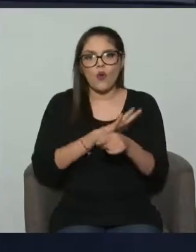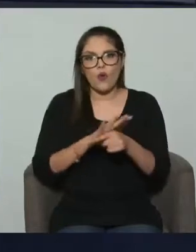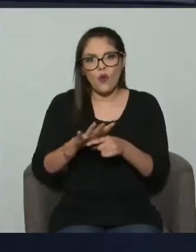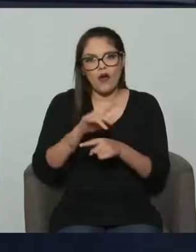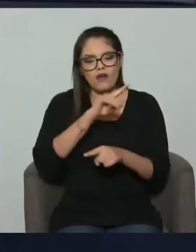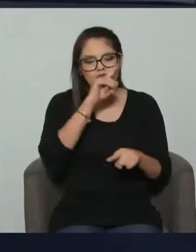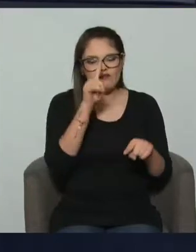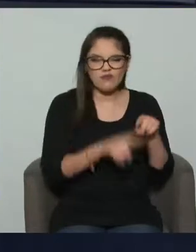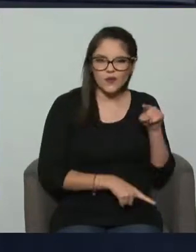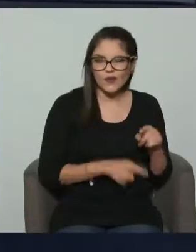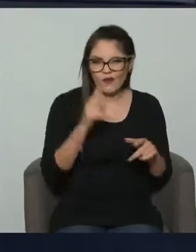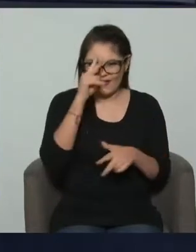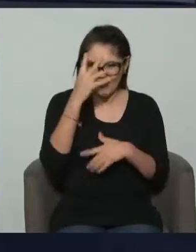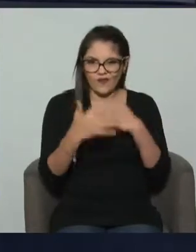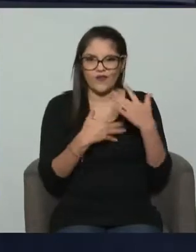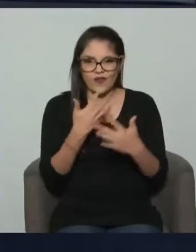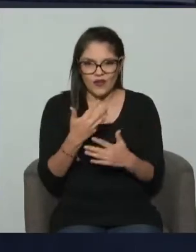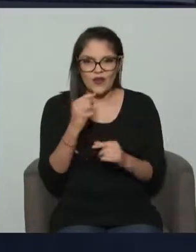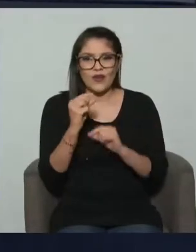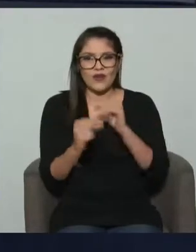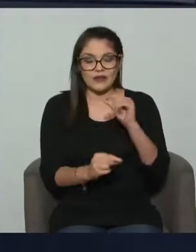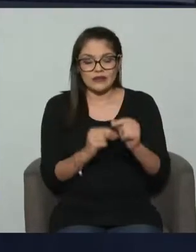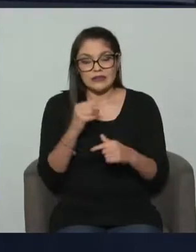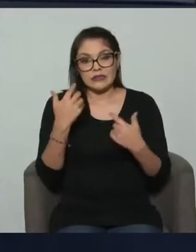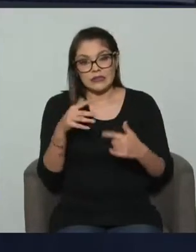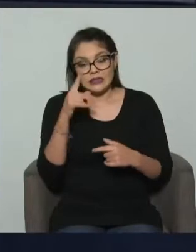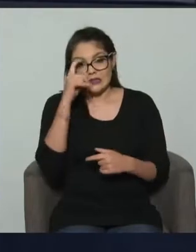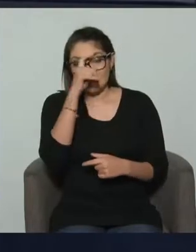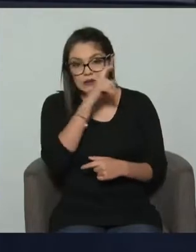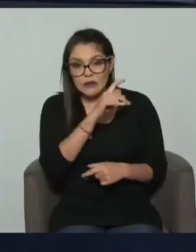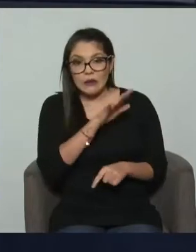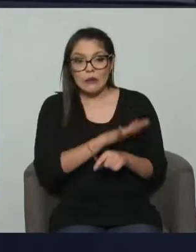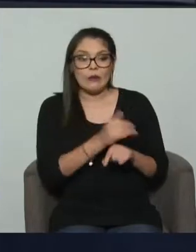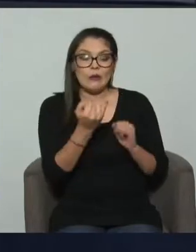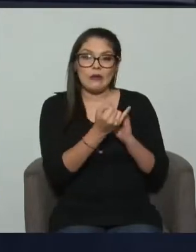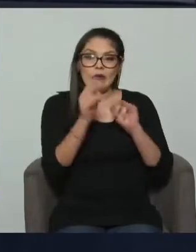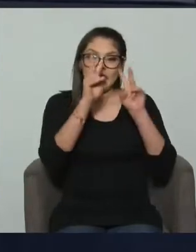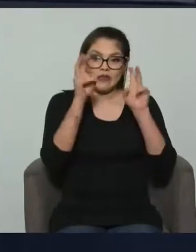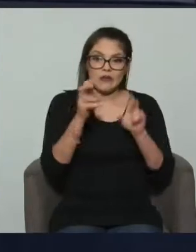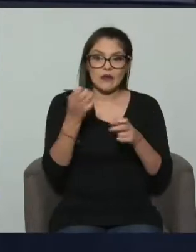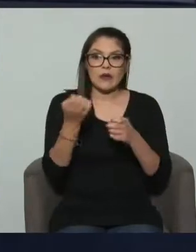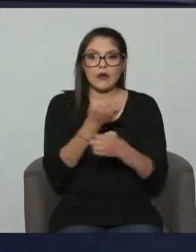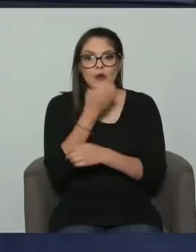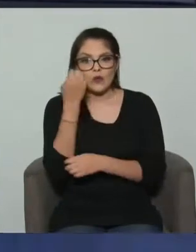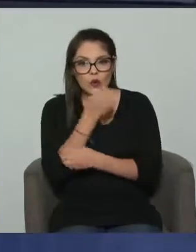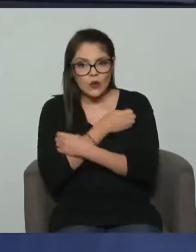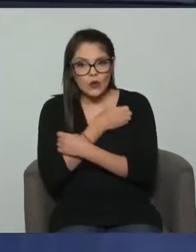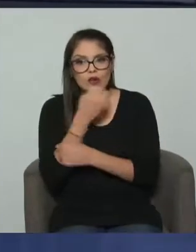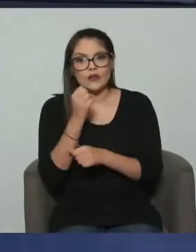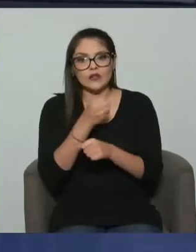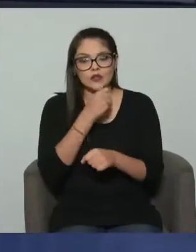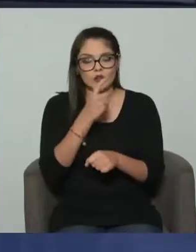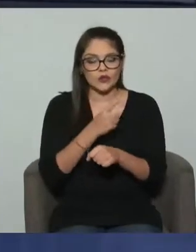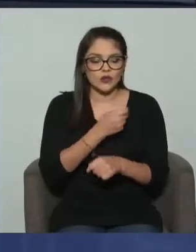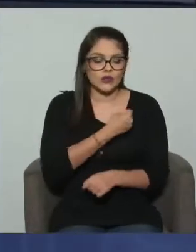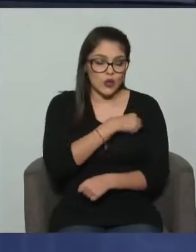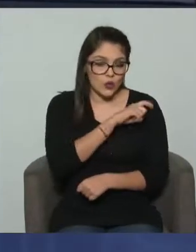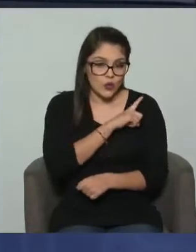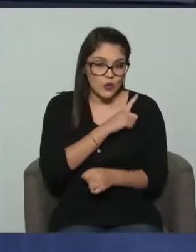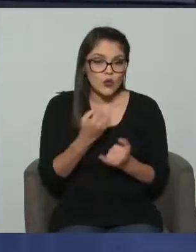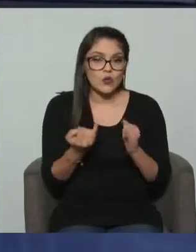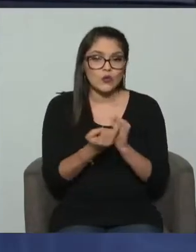que es un tema que está resultando fuerte, la parte que tiene que ver con la educación y la salud, que son como las cuestiones prioritarias que estamos viendo